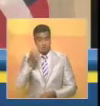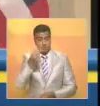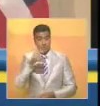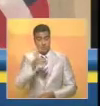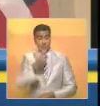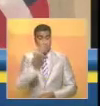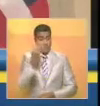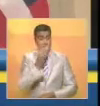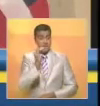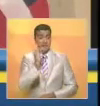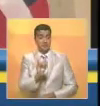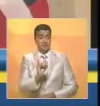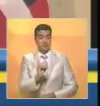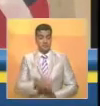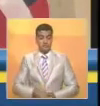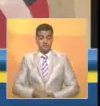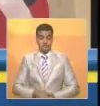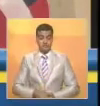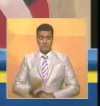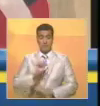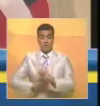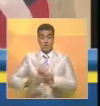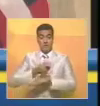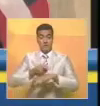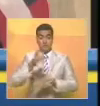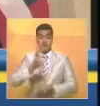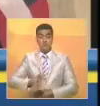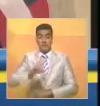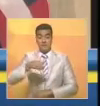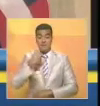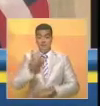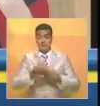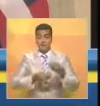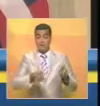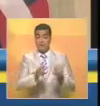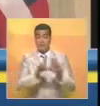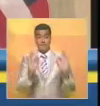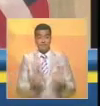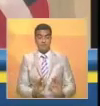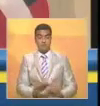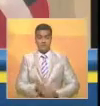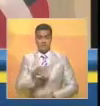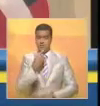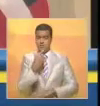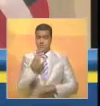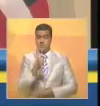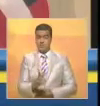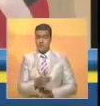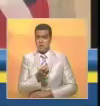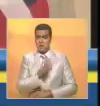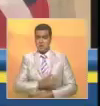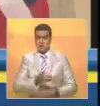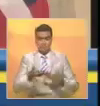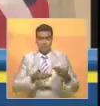de comprobarse la denuncia del exmagistrado contra funcionarios del gobierno venezolano actuarán de la misma forma agregó que Venezuela aún